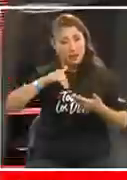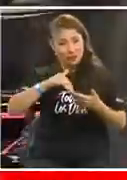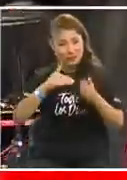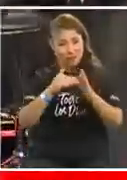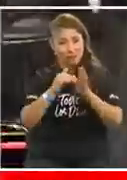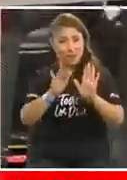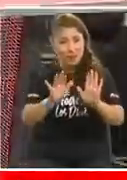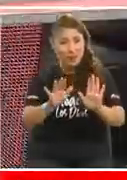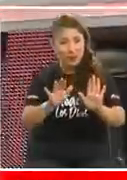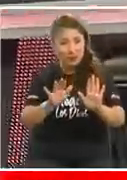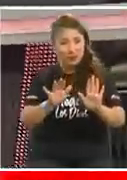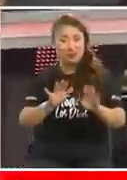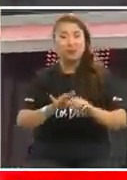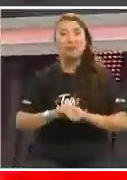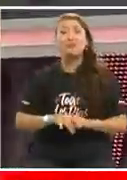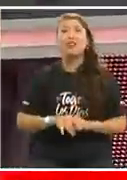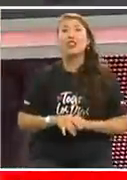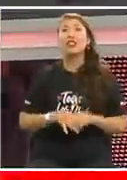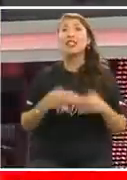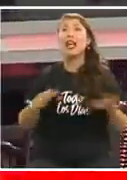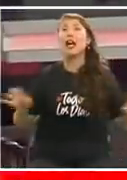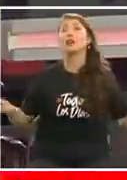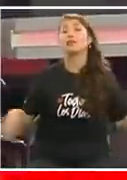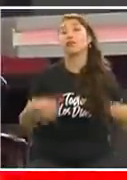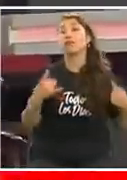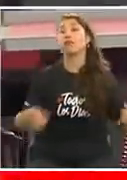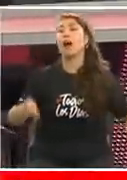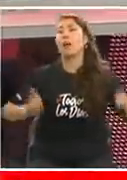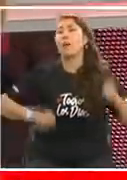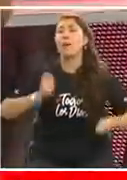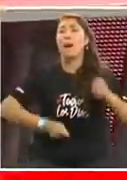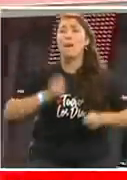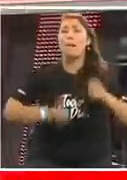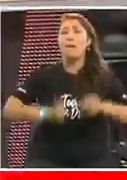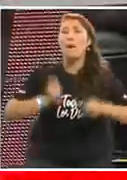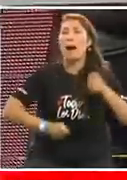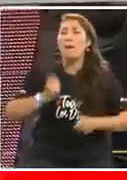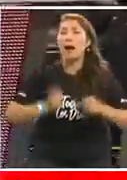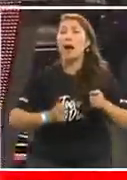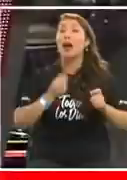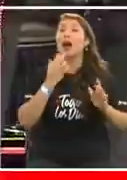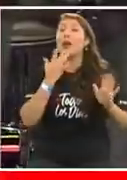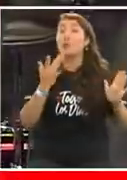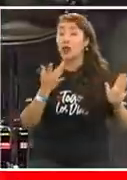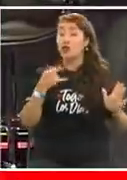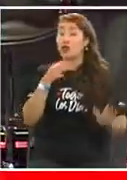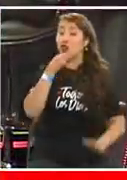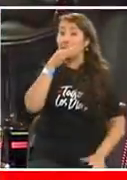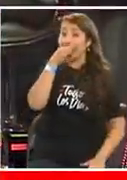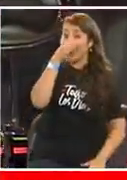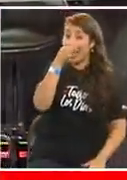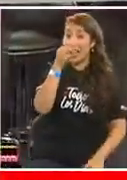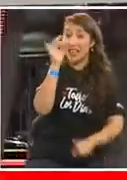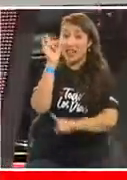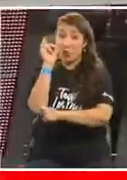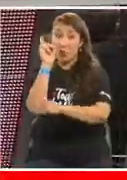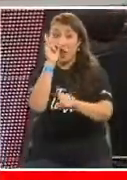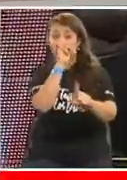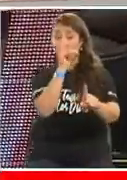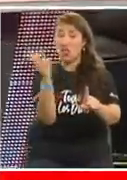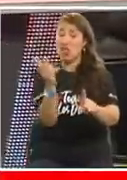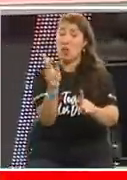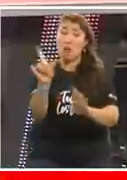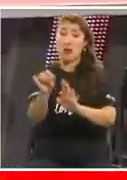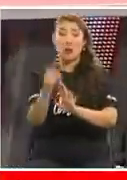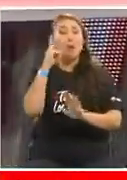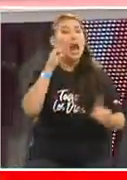torta. Sí. Entonces ahí sigue moviendo las manitos del rollo de tambores de Carlito Figueroa, porque yo te diría que el grado de dificultad que le pusieron a Denise